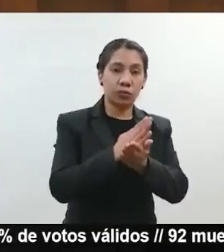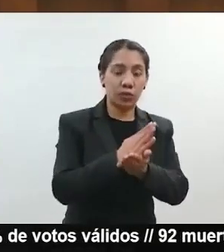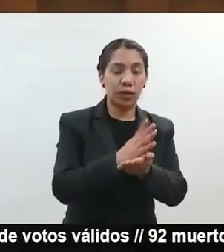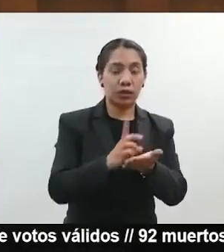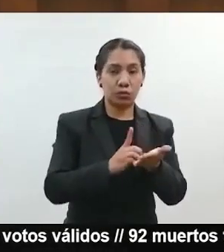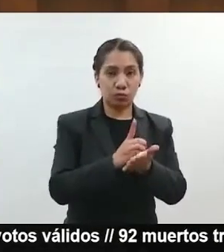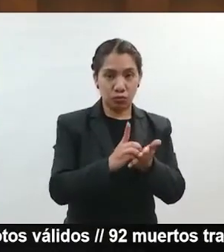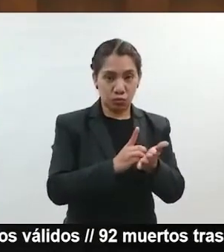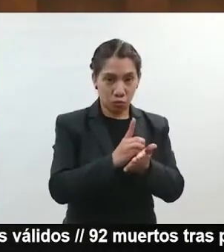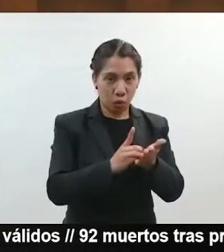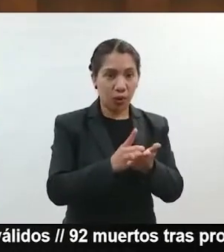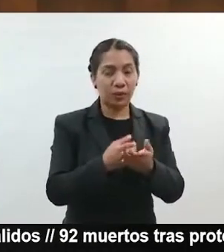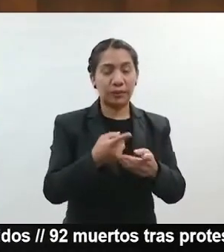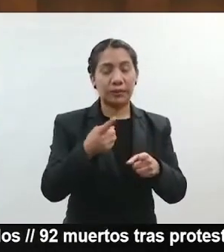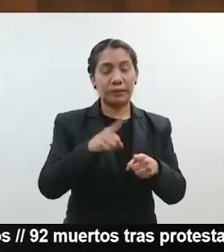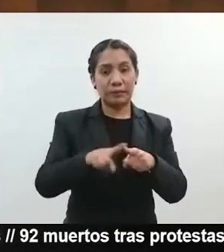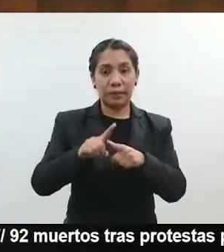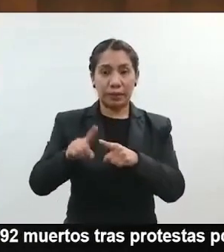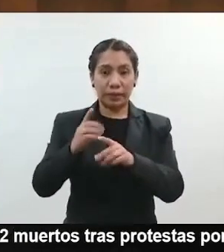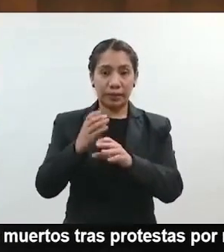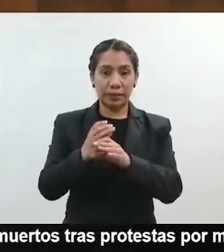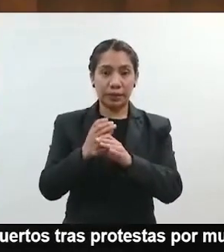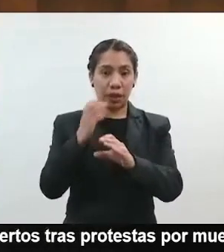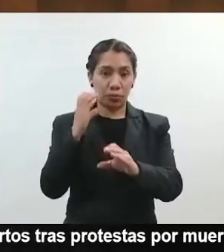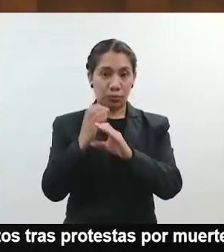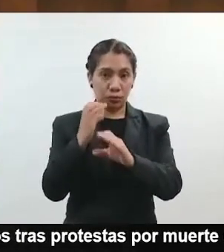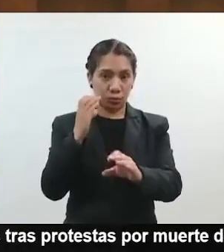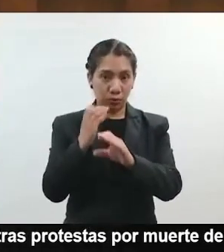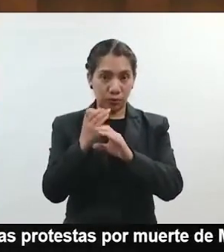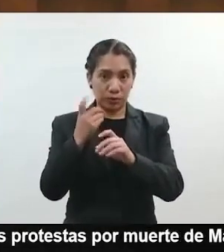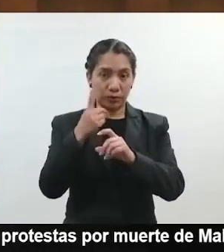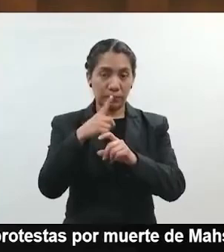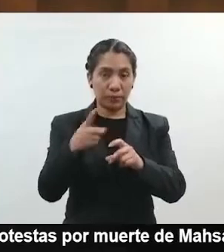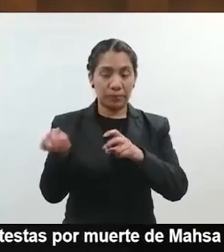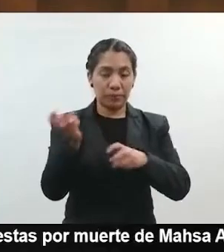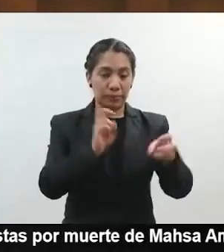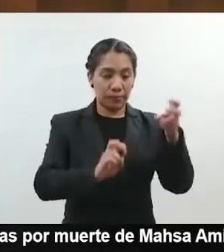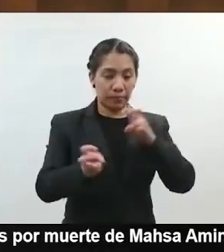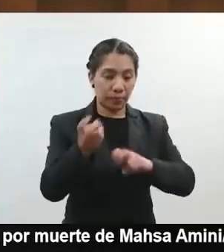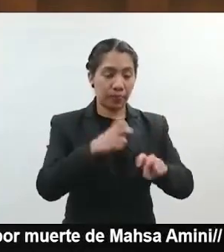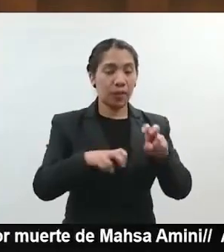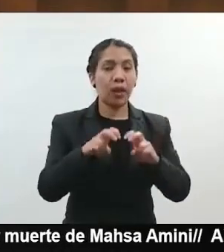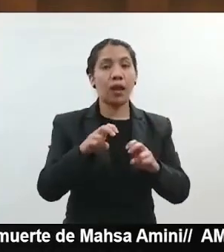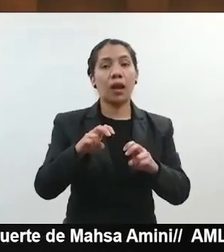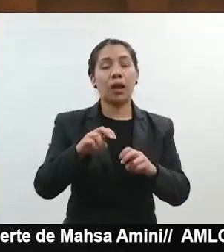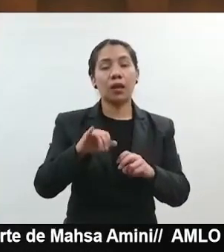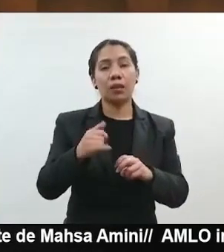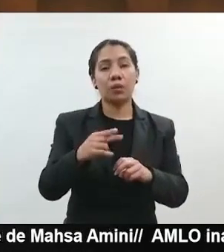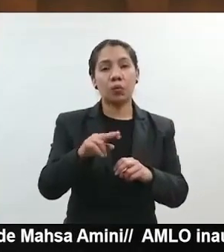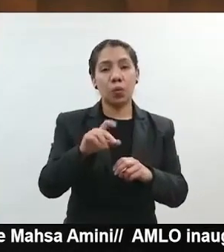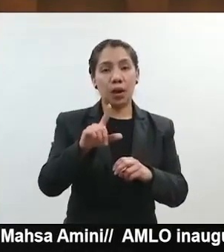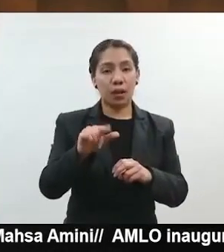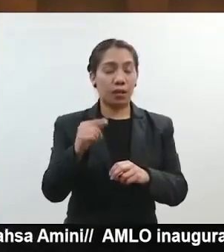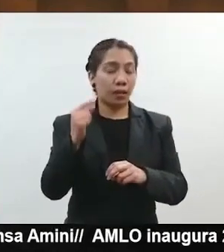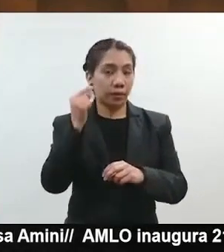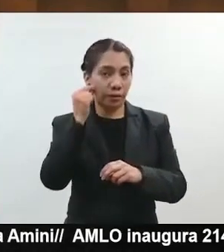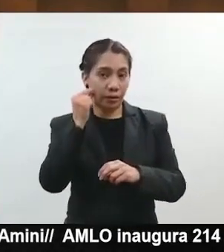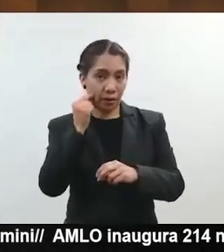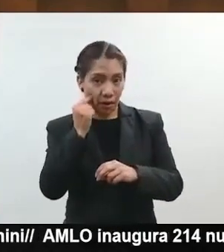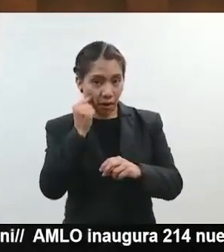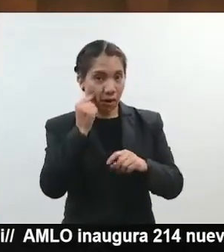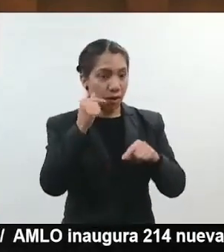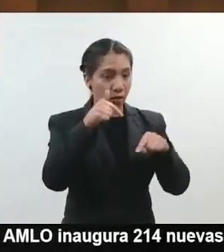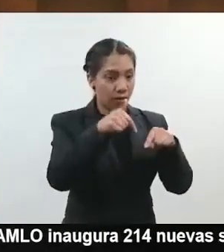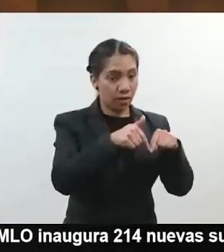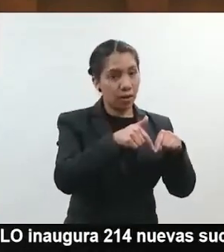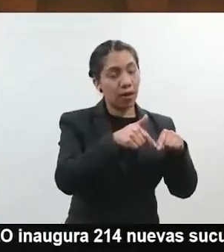autobuses de pasajeros desde Iguala, Guerrero, hacia Chicago, Illinois. Ustedes, si lo